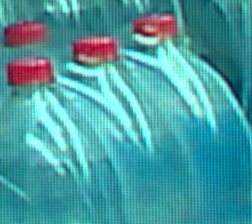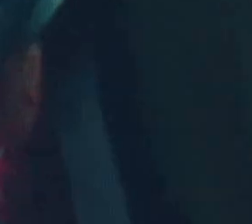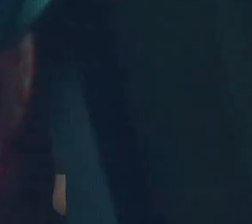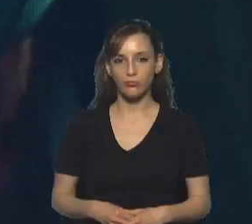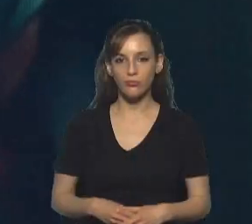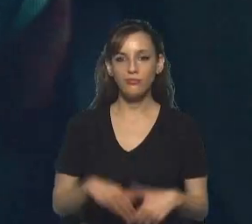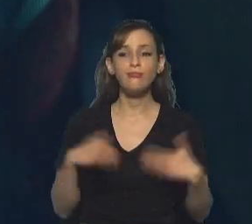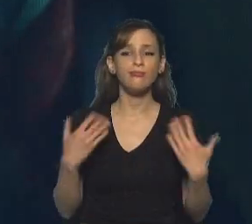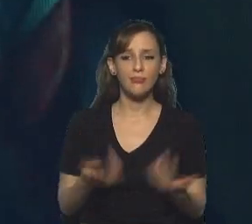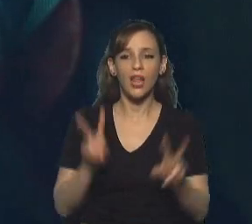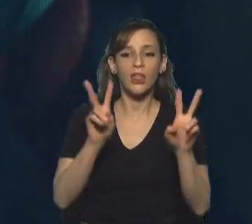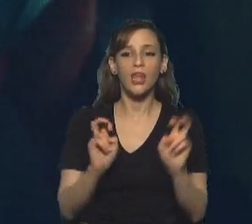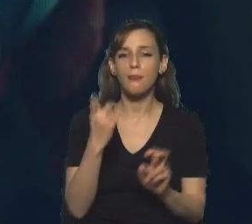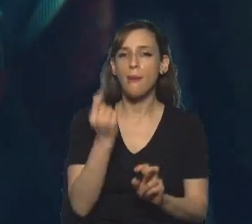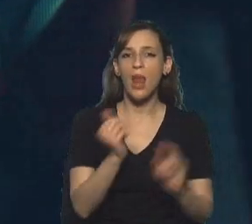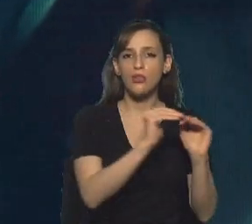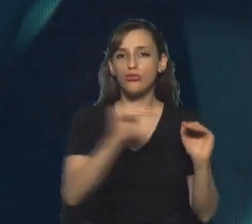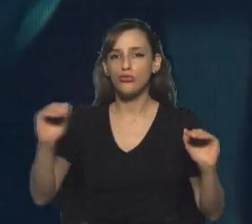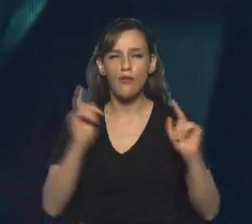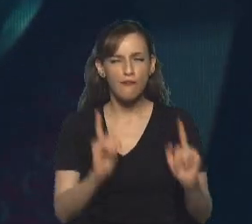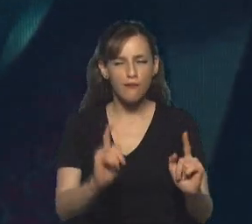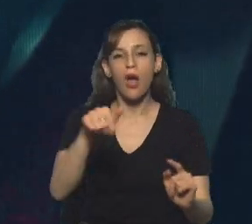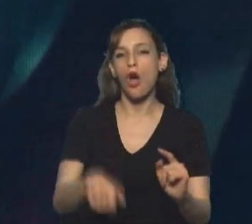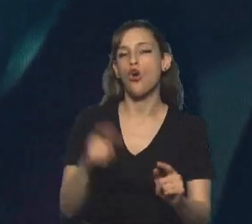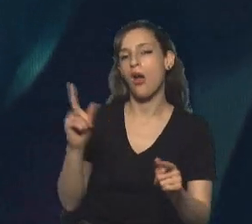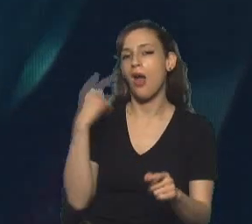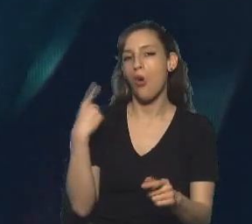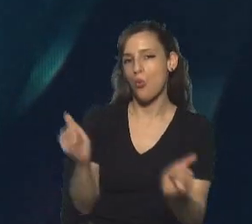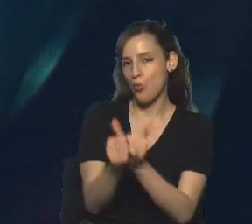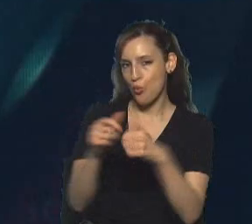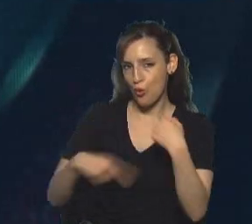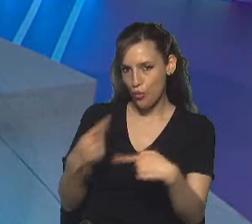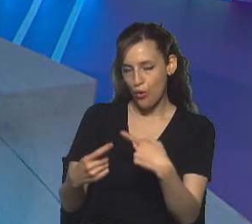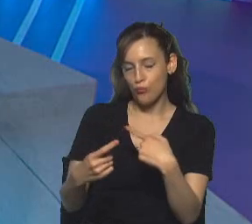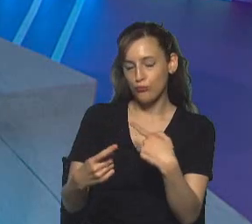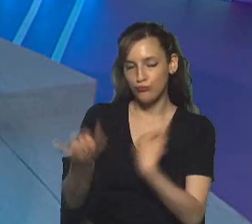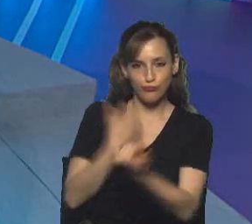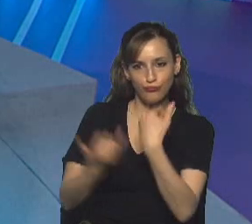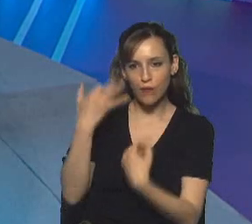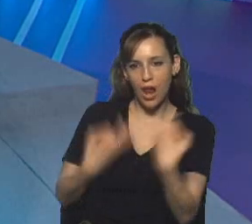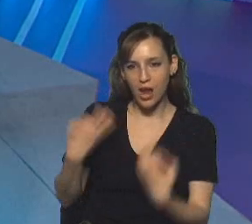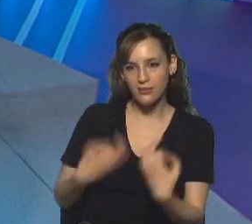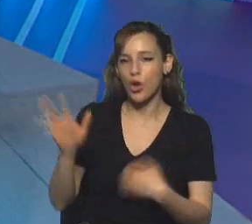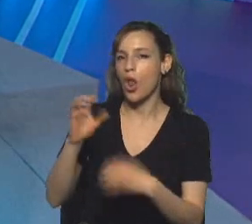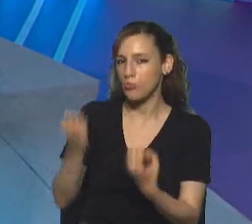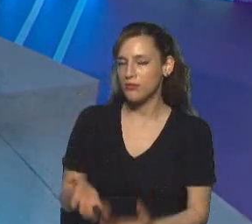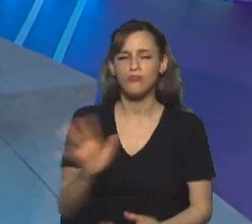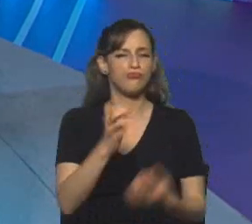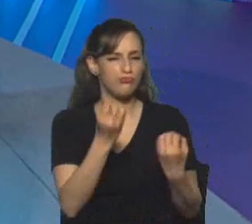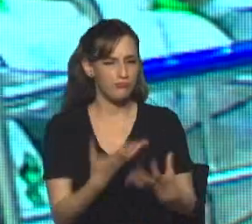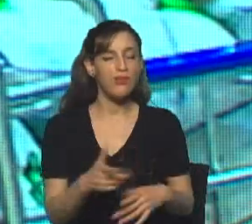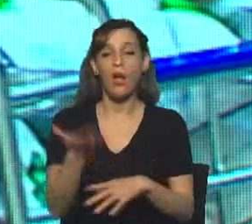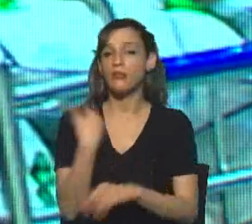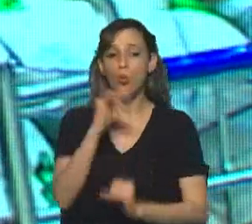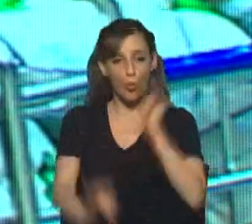el funcionamiento de precios es la cuestión analiza con raúl dellatorre en esta segunda edición de noticias raúl como estamos tal como lo había adelantado ayer